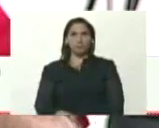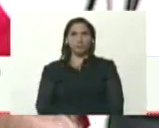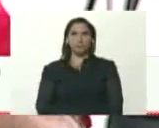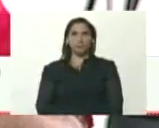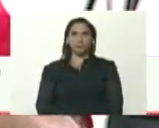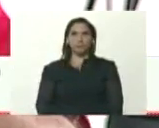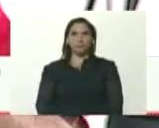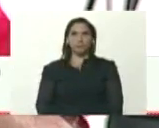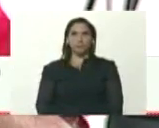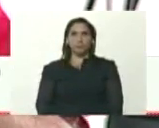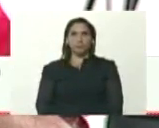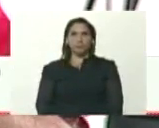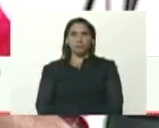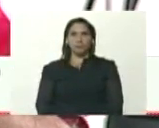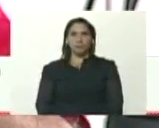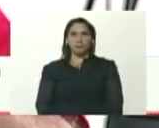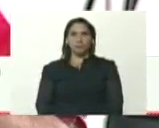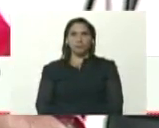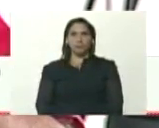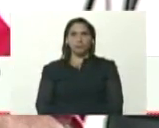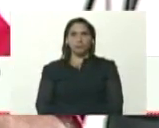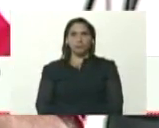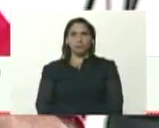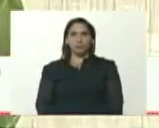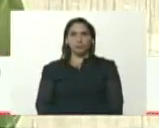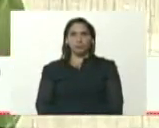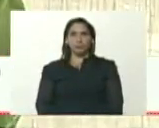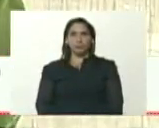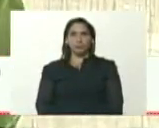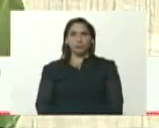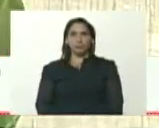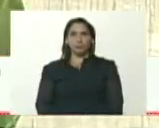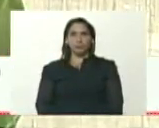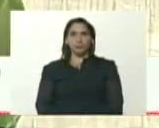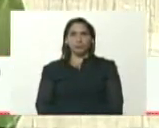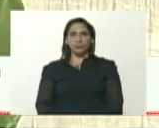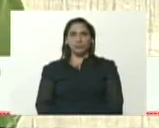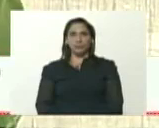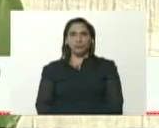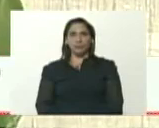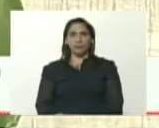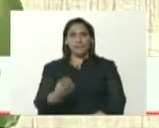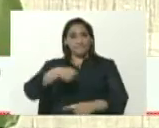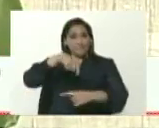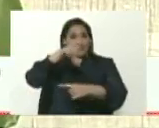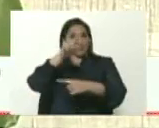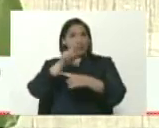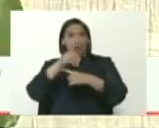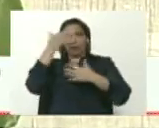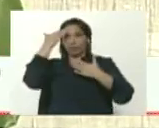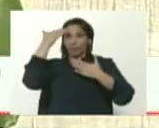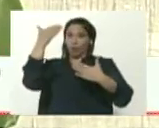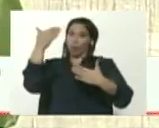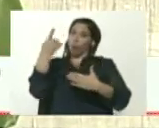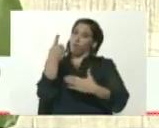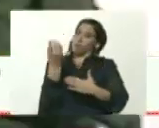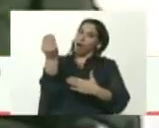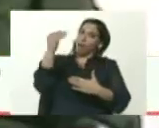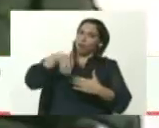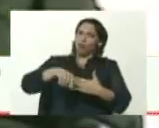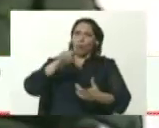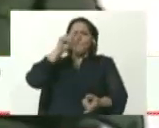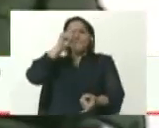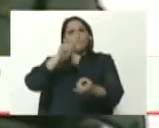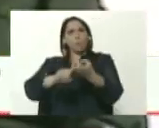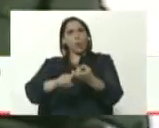Silvio. Está con nosotros también. Ya va, no saludé a Silvia, vale. Y la primera combatiente, Silvia